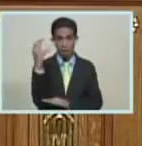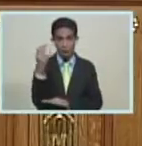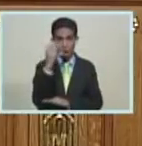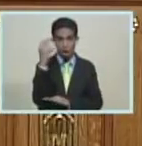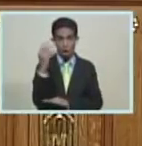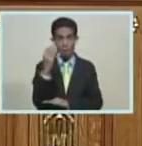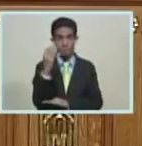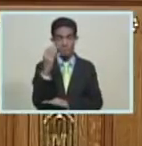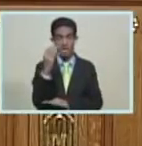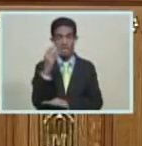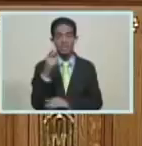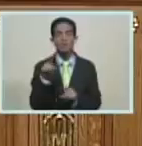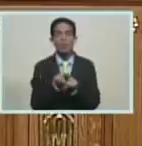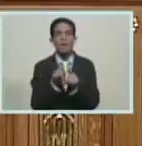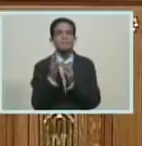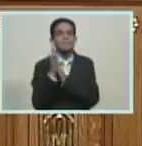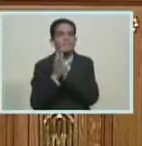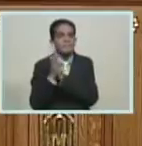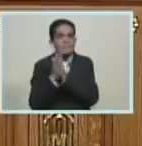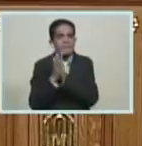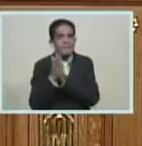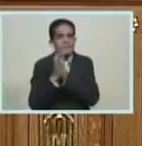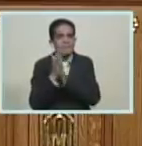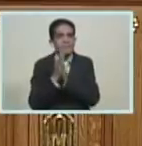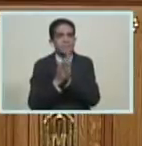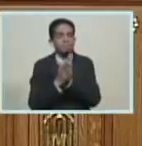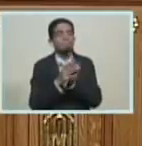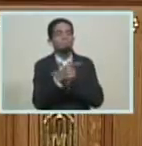planes macabros para dejar una situación